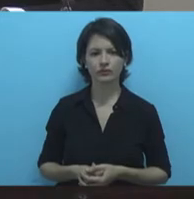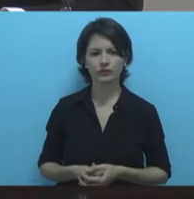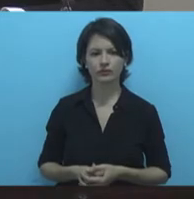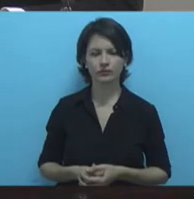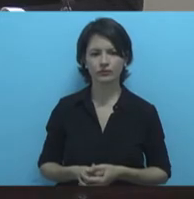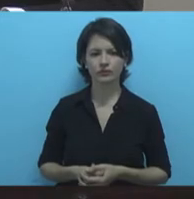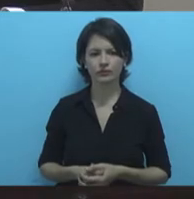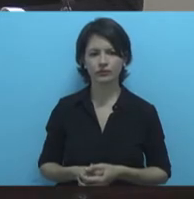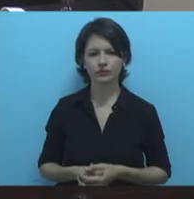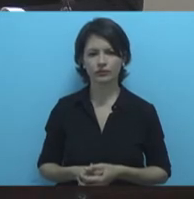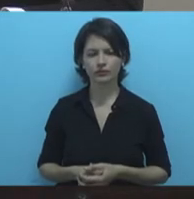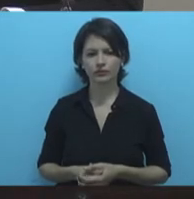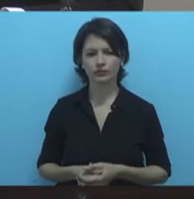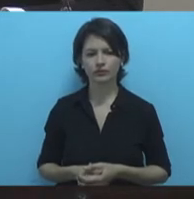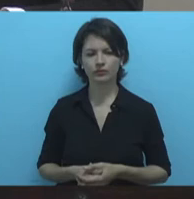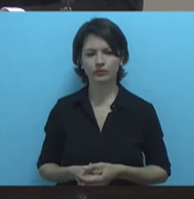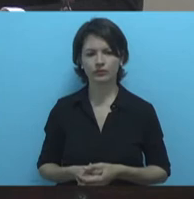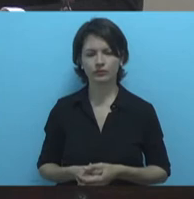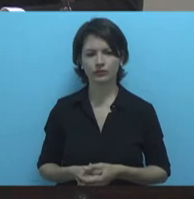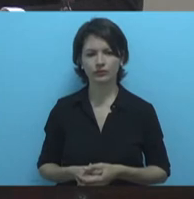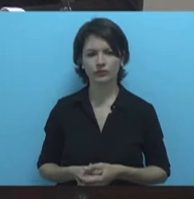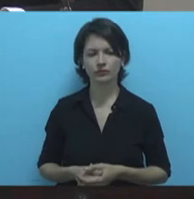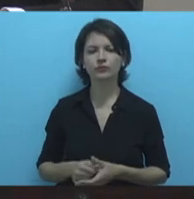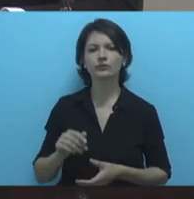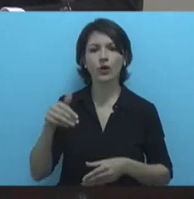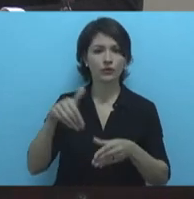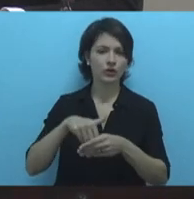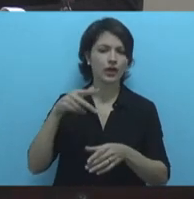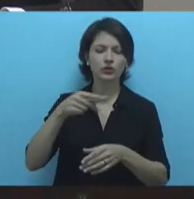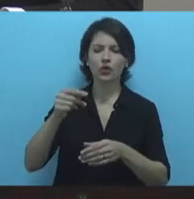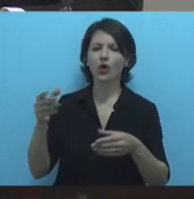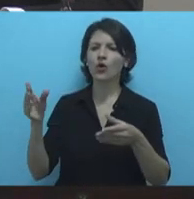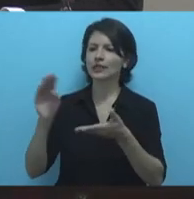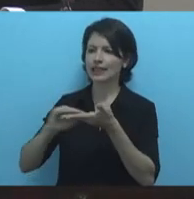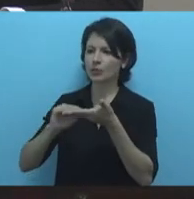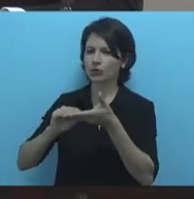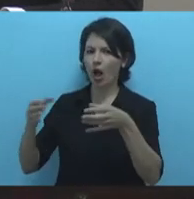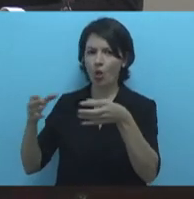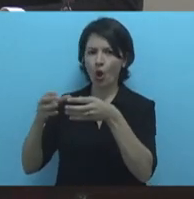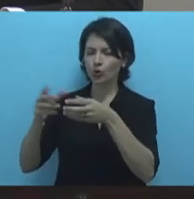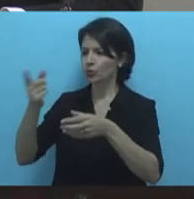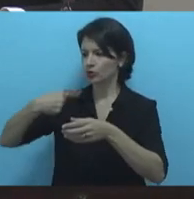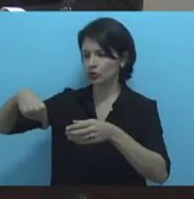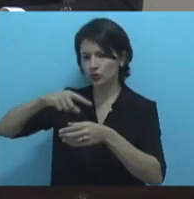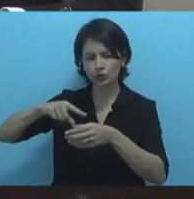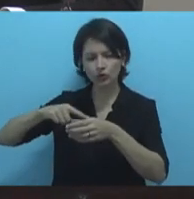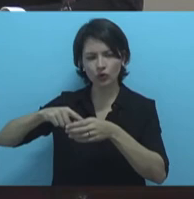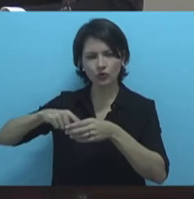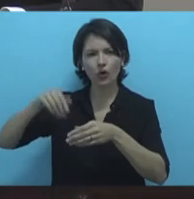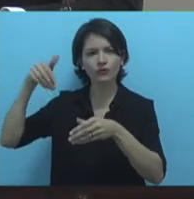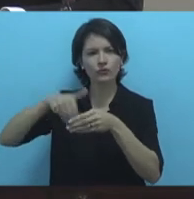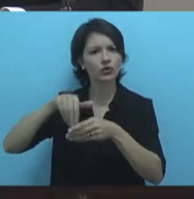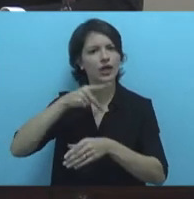o sea están adelantando un voto negativo si los diputados del bloque de diputados y diputadas del bloque justicialista